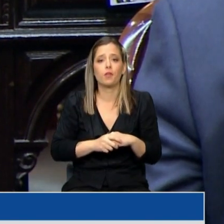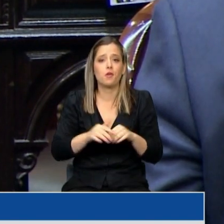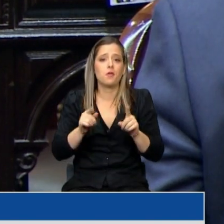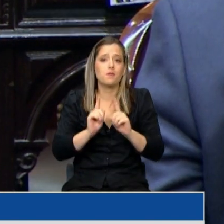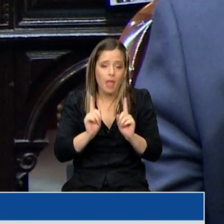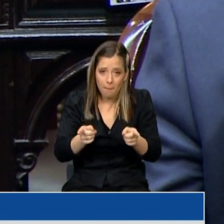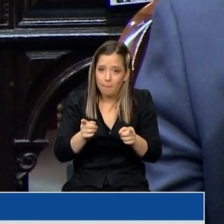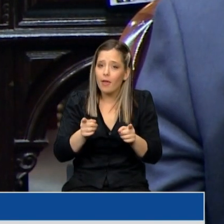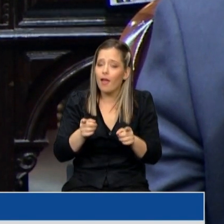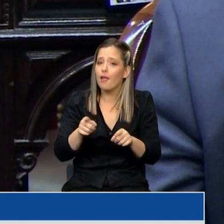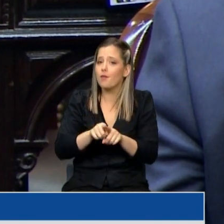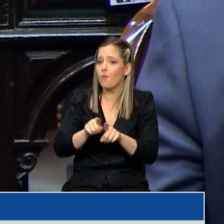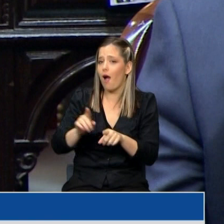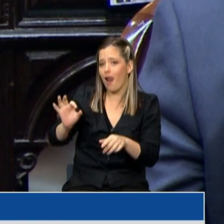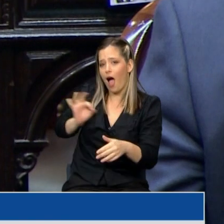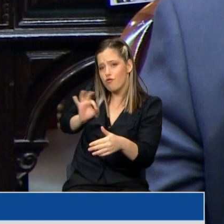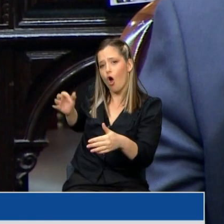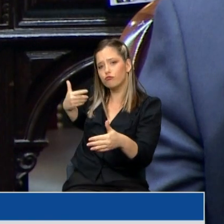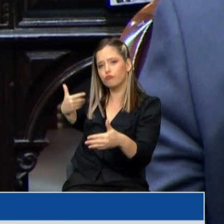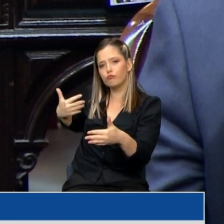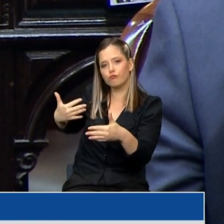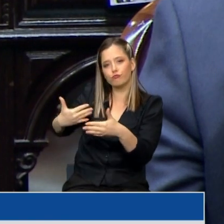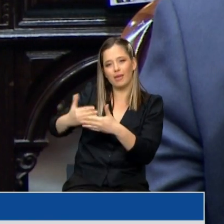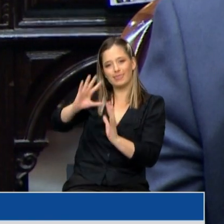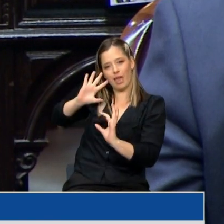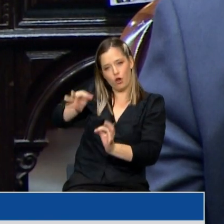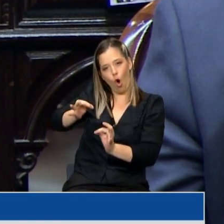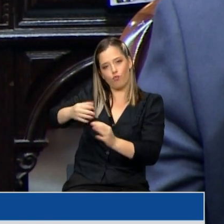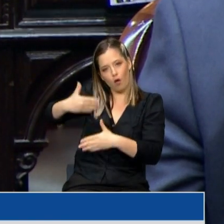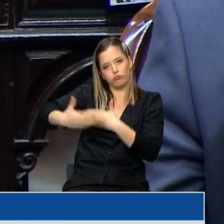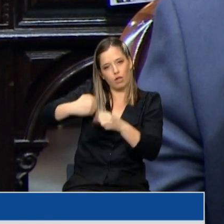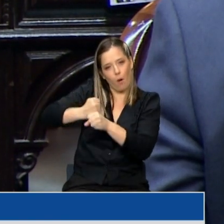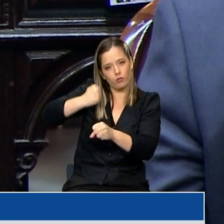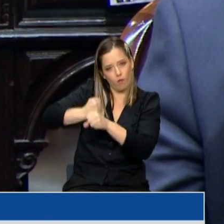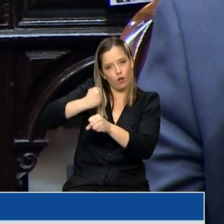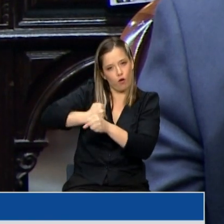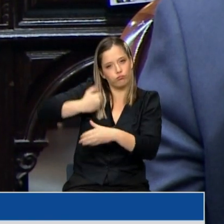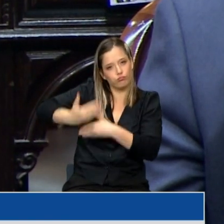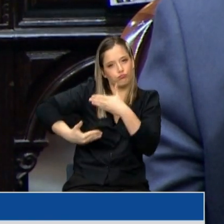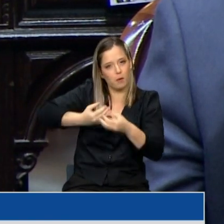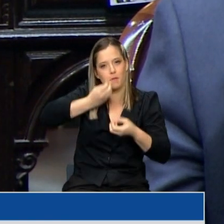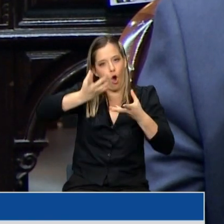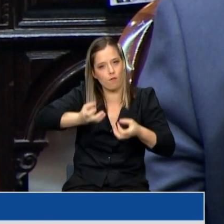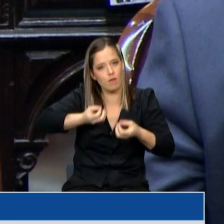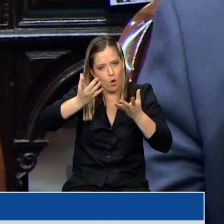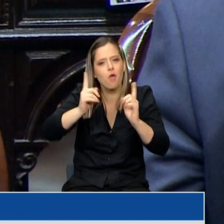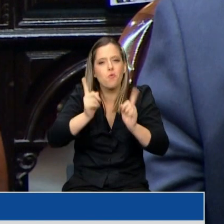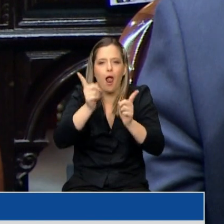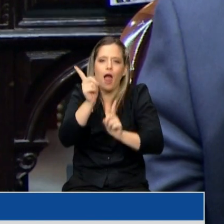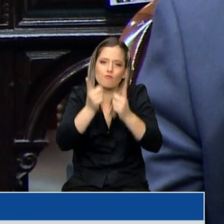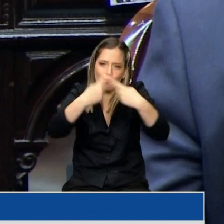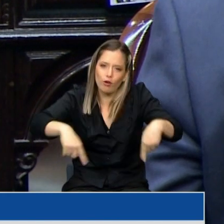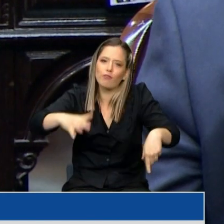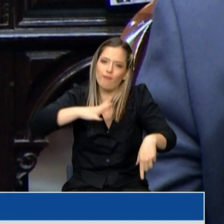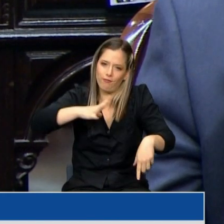tiempo ha demostrado que en este tema se está avanzando y se está avanzando muy bien. Quedan todavía rincones